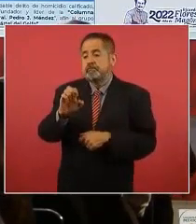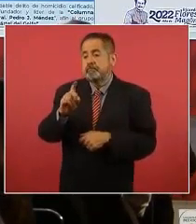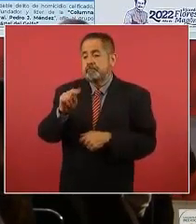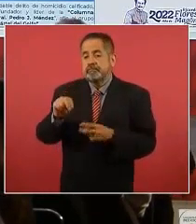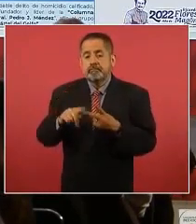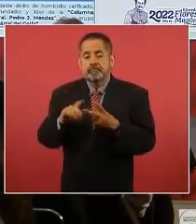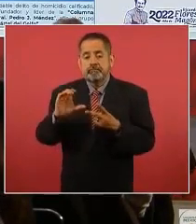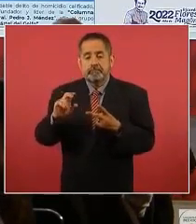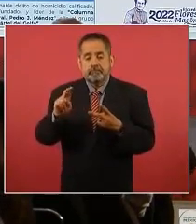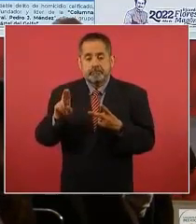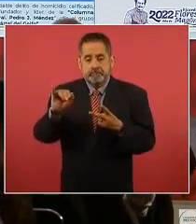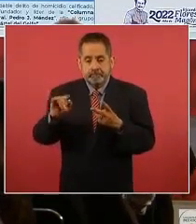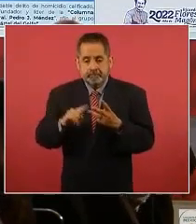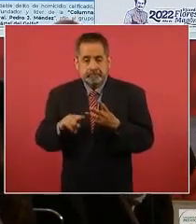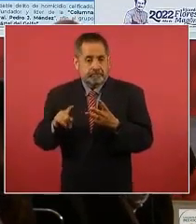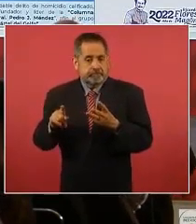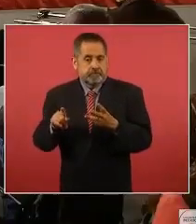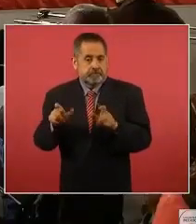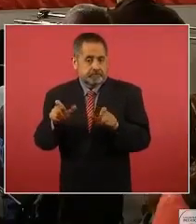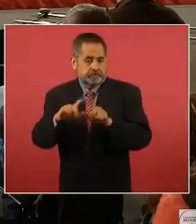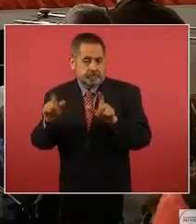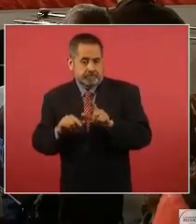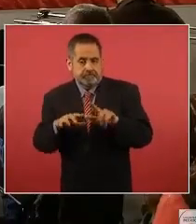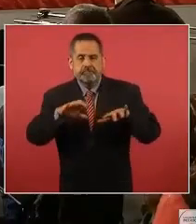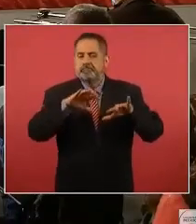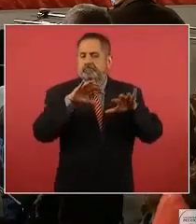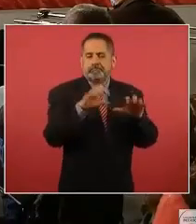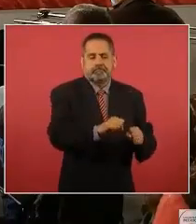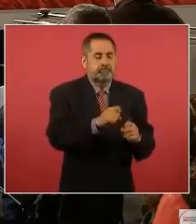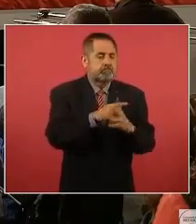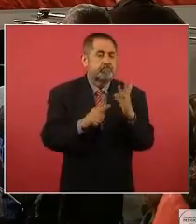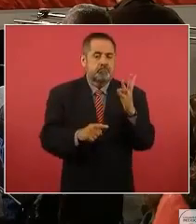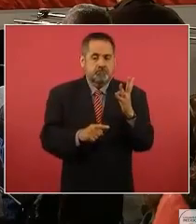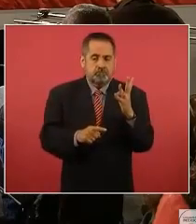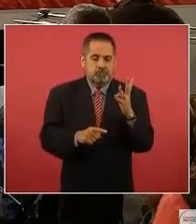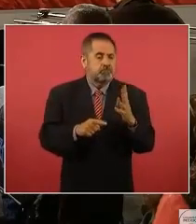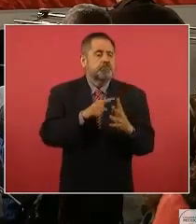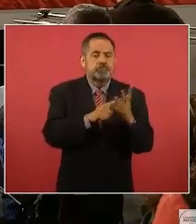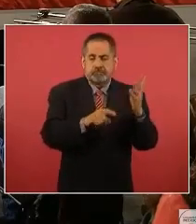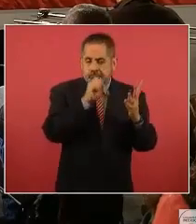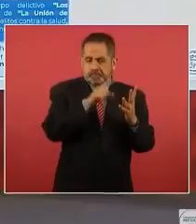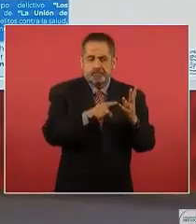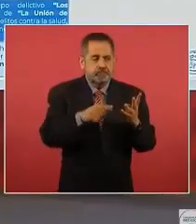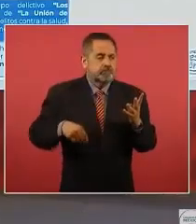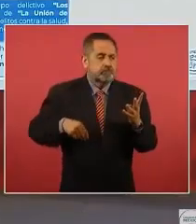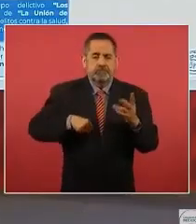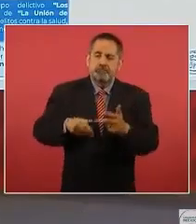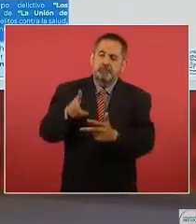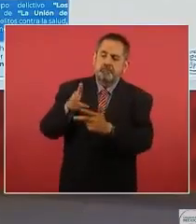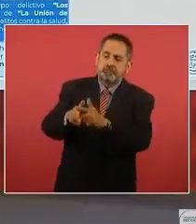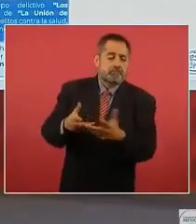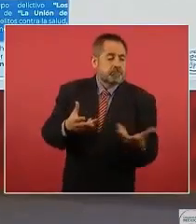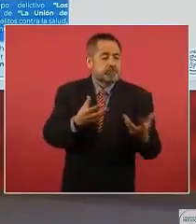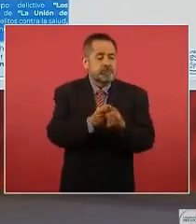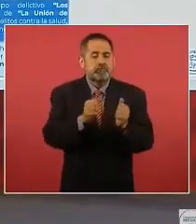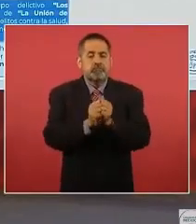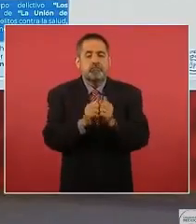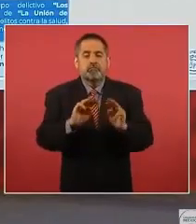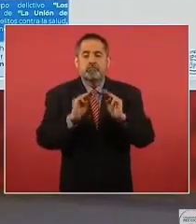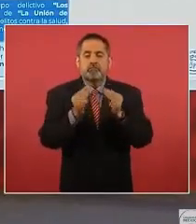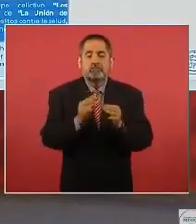cn y que son también vinculados estos homicidios y también al cártel del pacífico